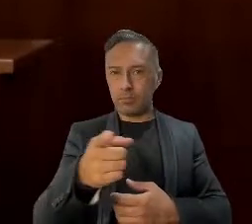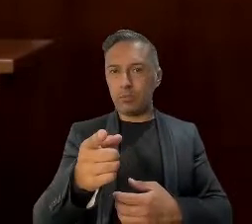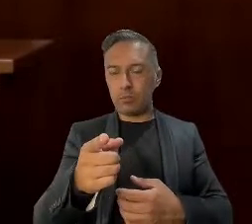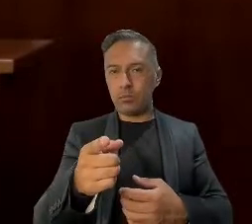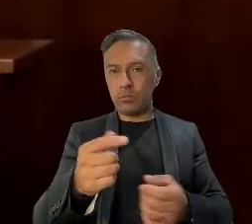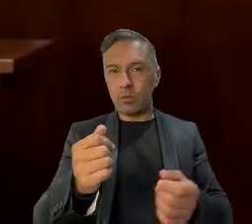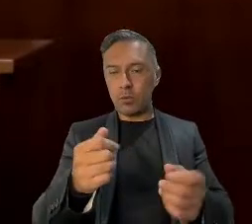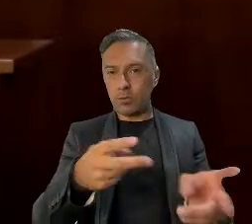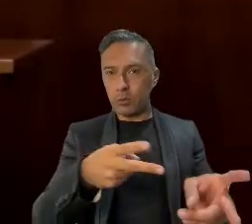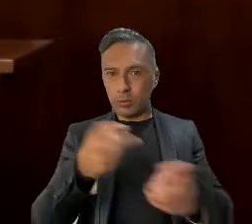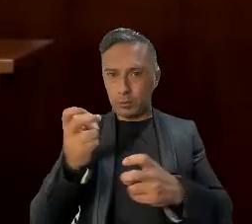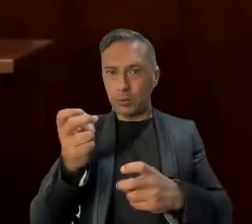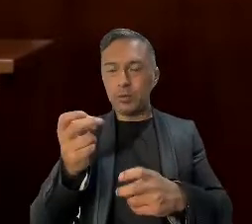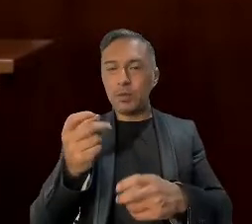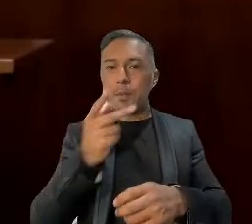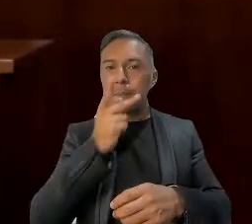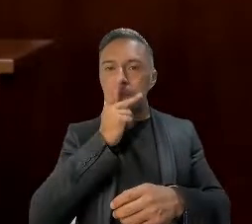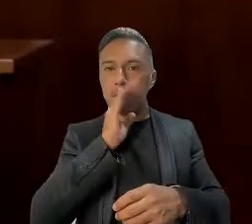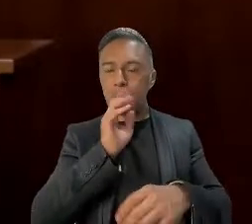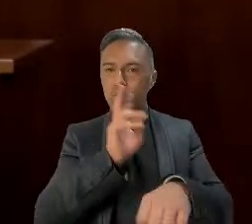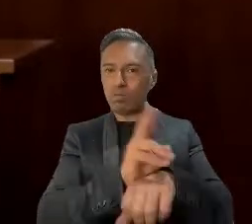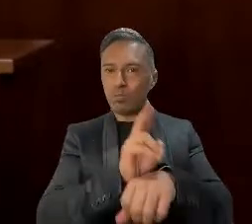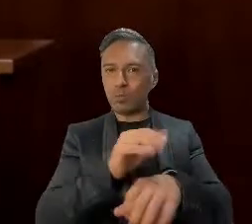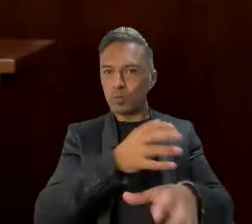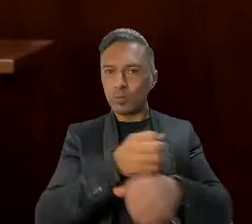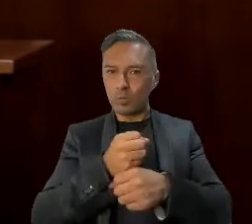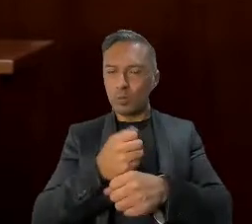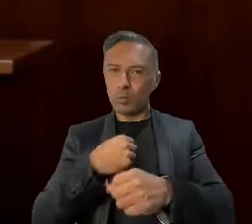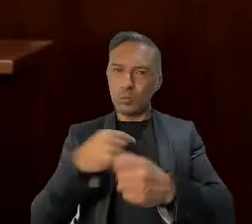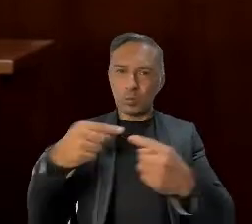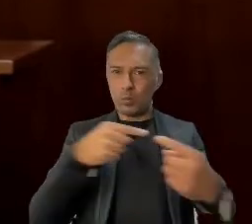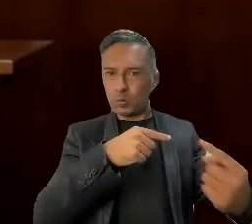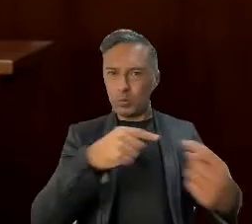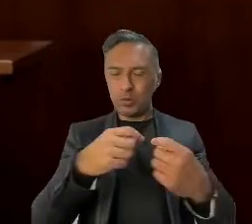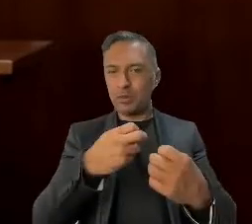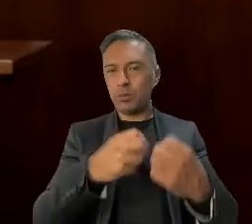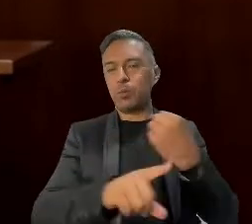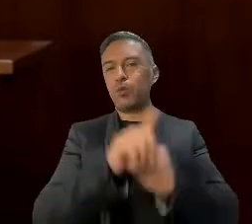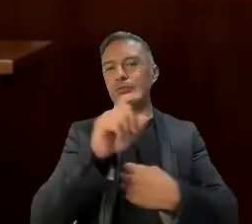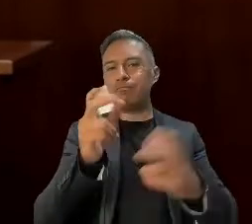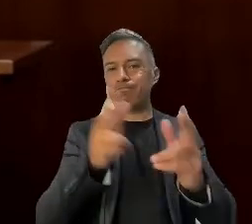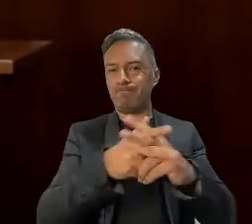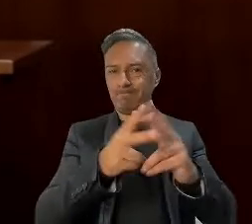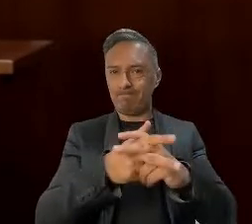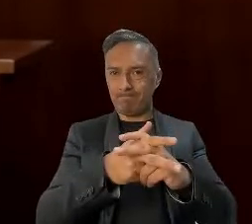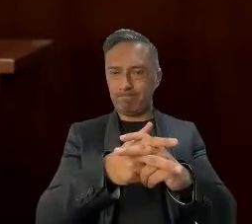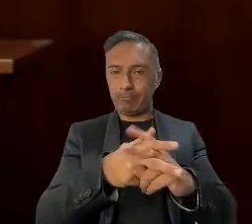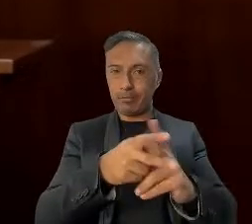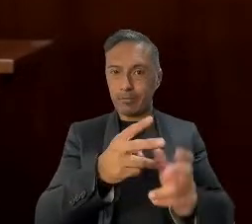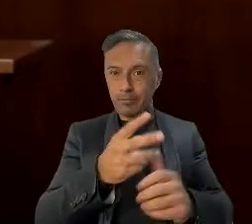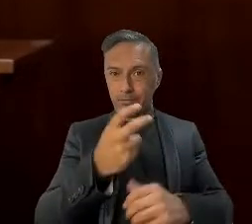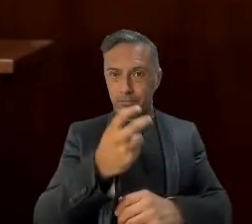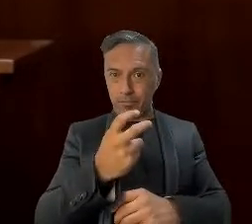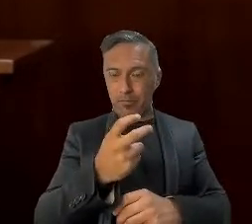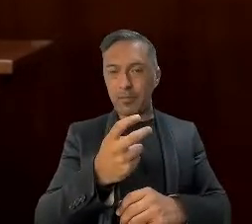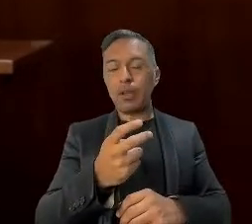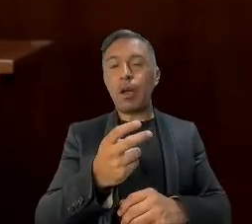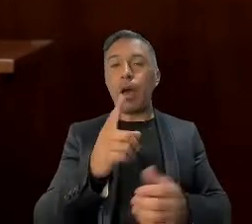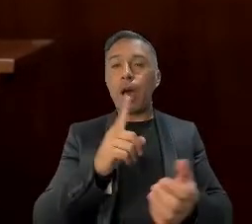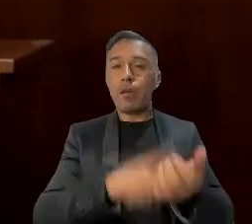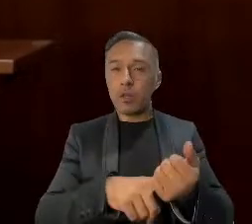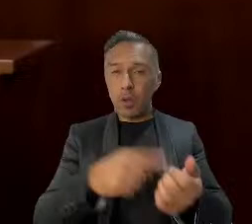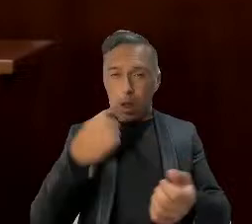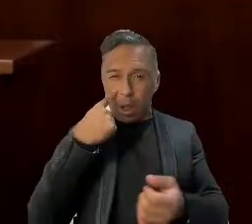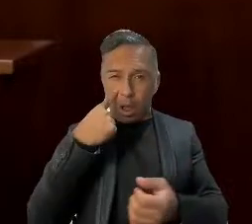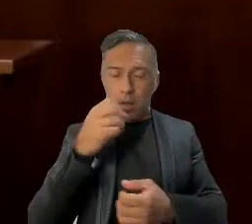pugna por la guardia y custodia es el detonante que origina el conflicto situaciones que en el 68% de los